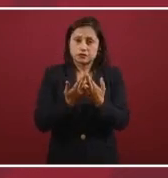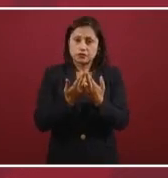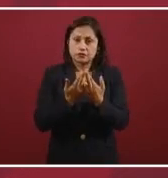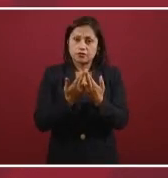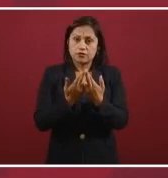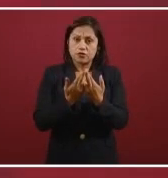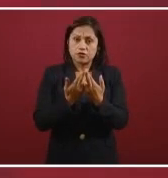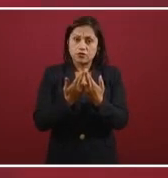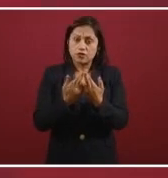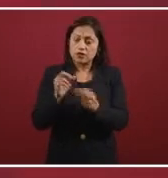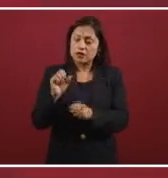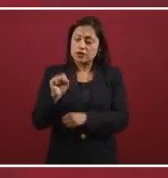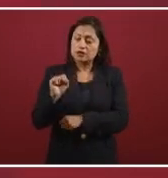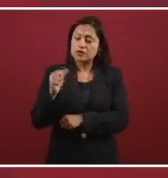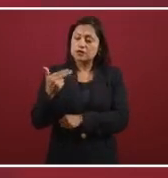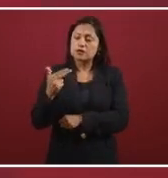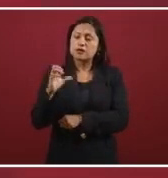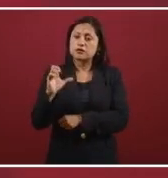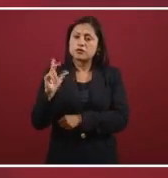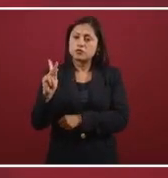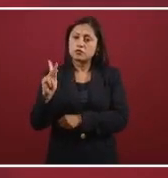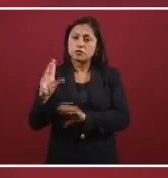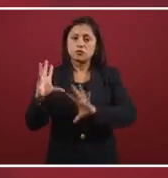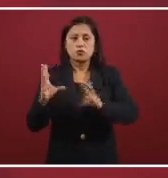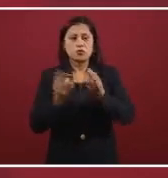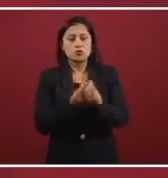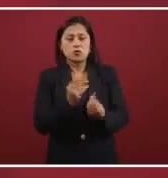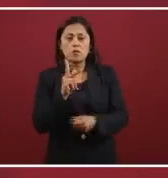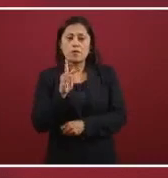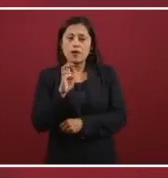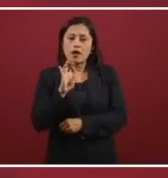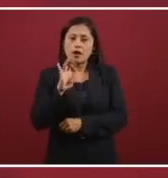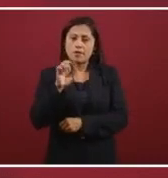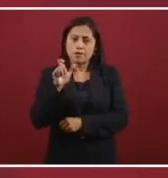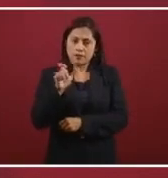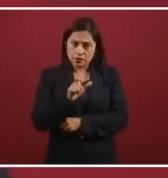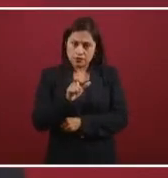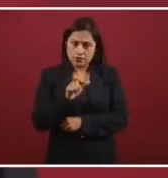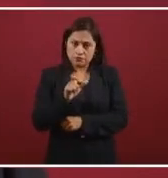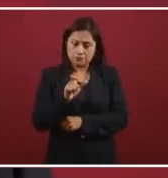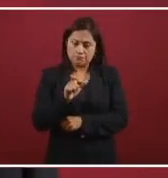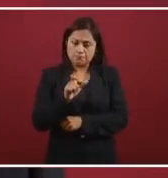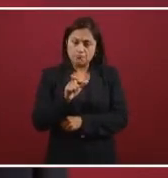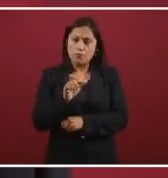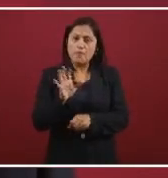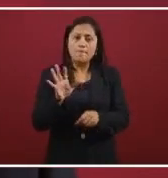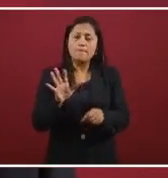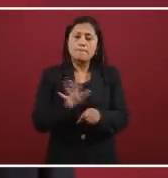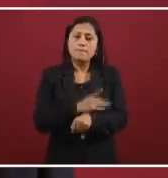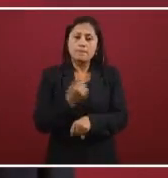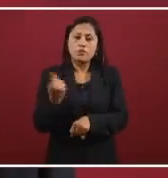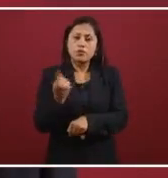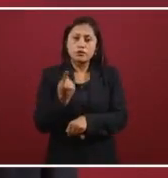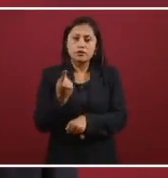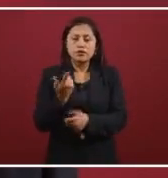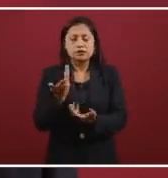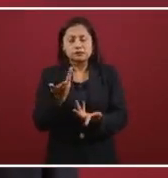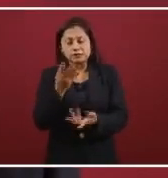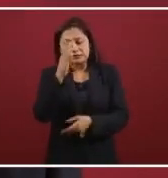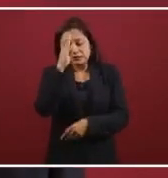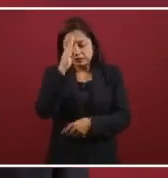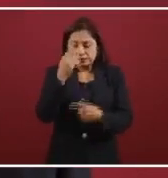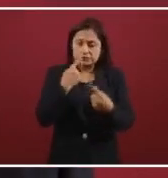entre Hacienda y Pemex, porque por un lado nos beneficia,